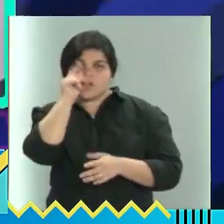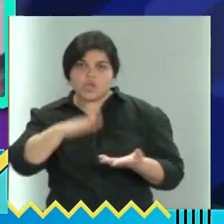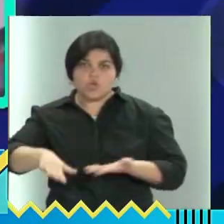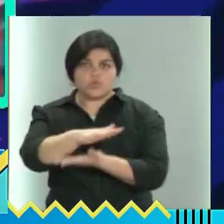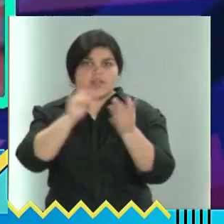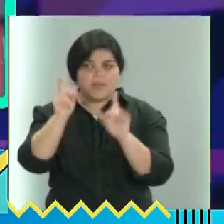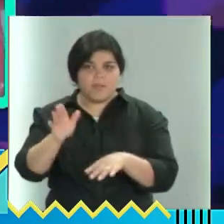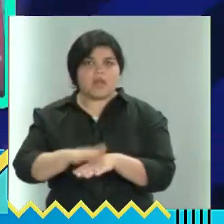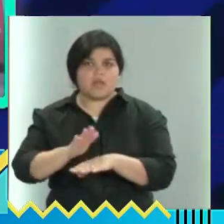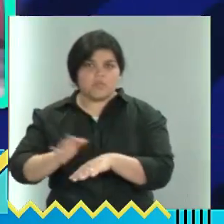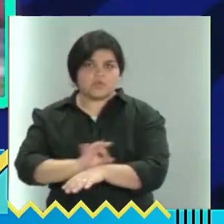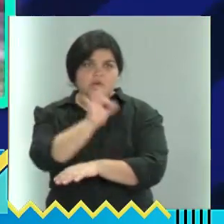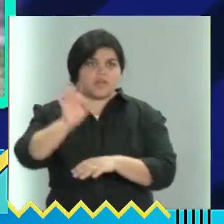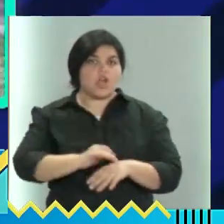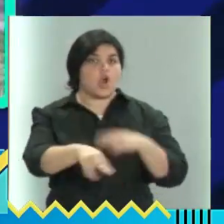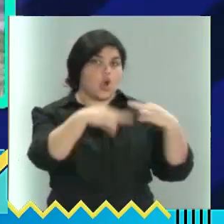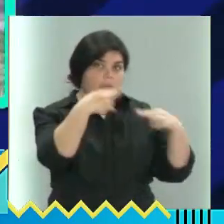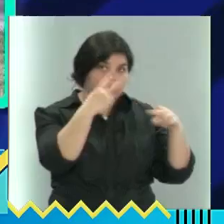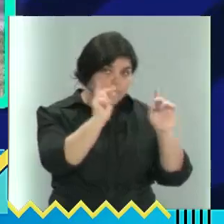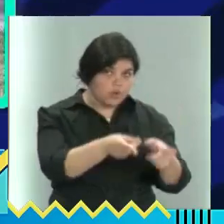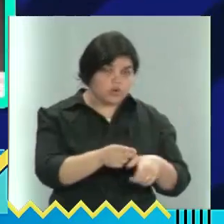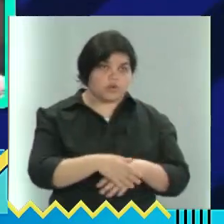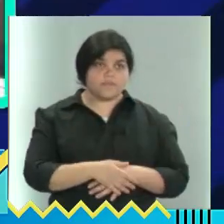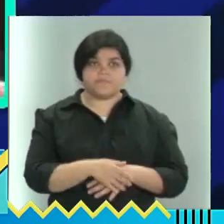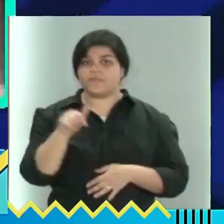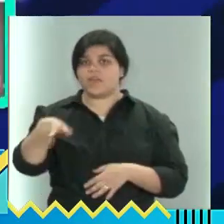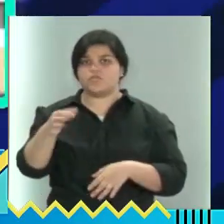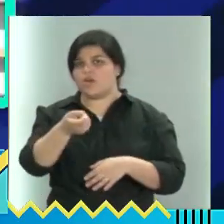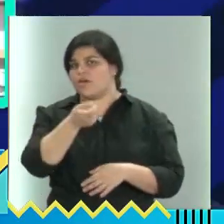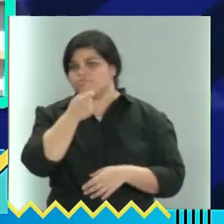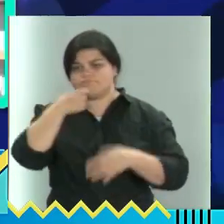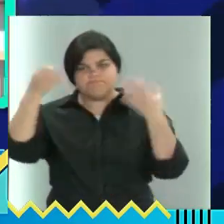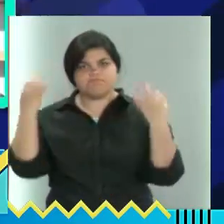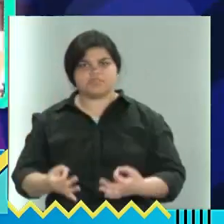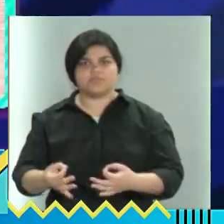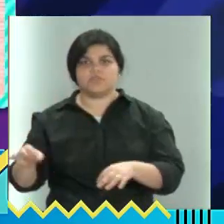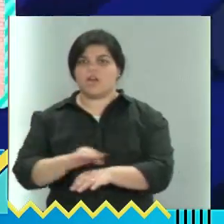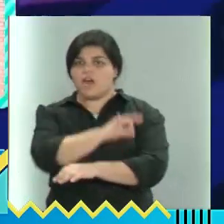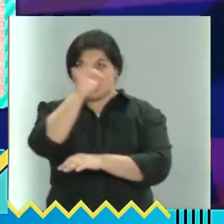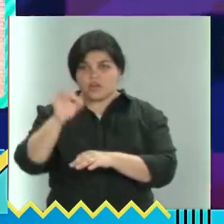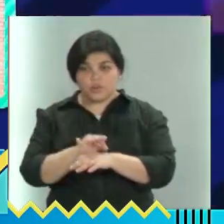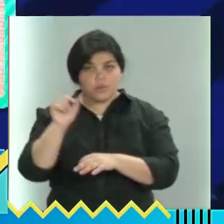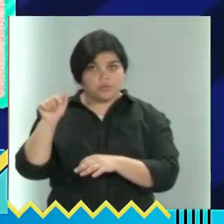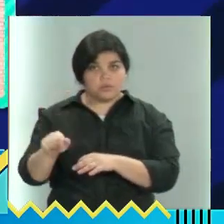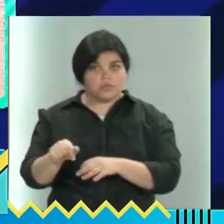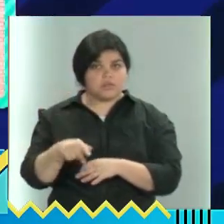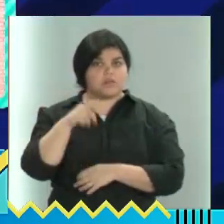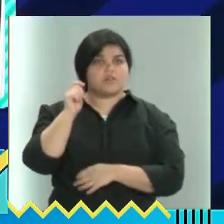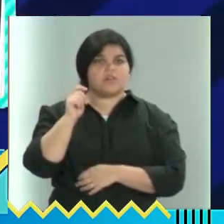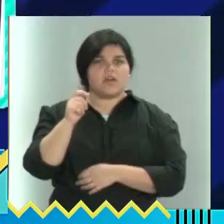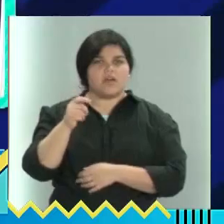Sociales, el comedor universitario, que son ejemplos puros de arquitectura racional con mucha